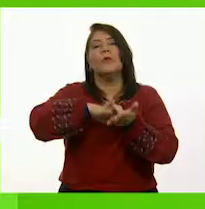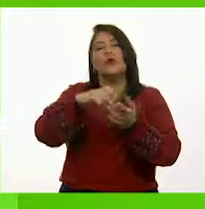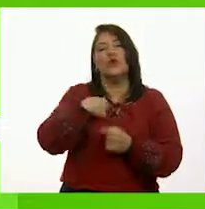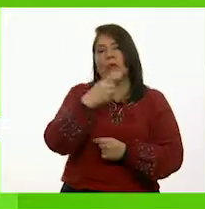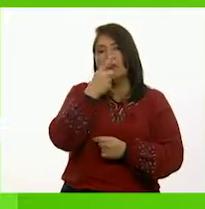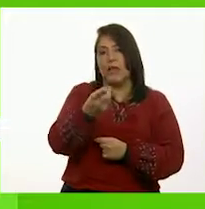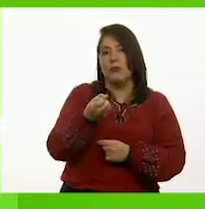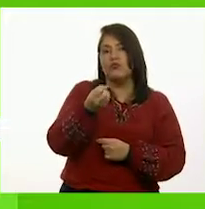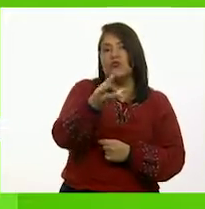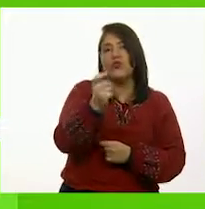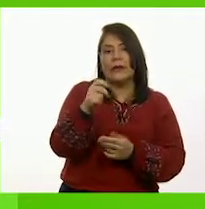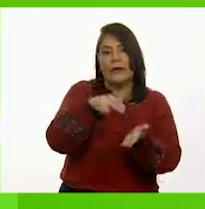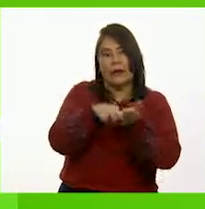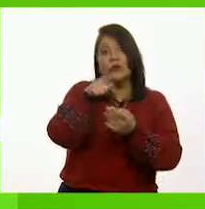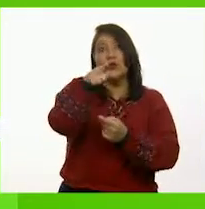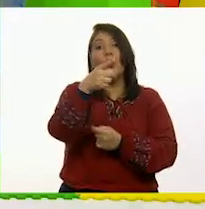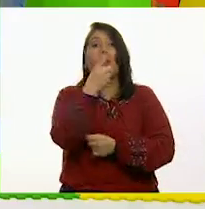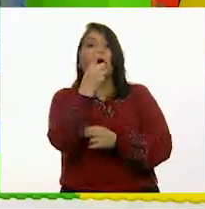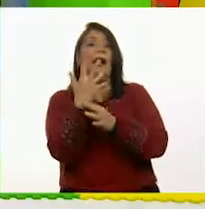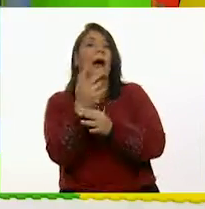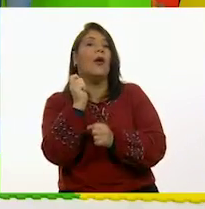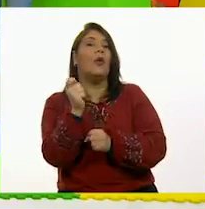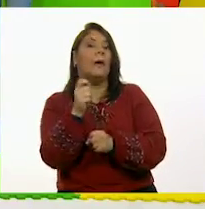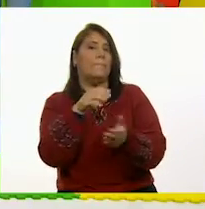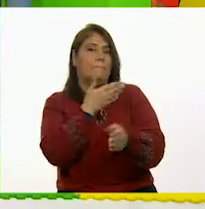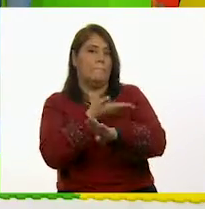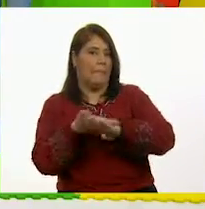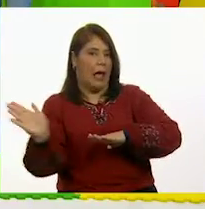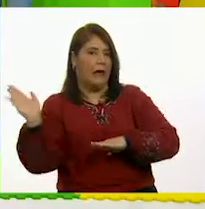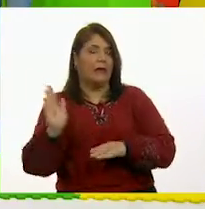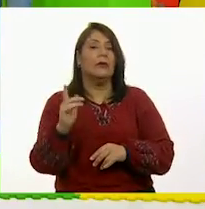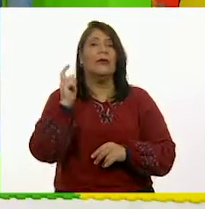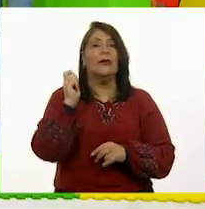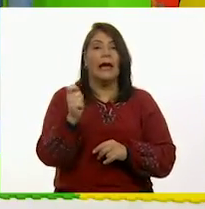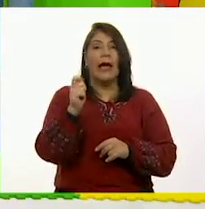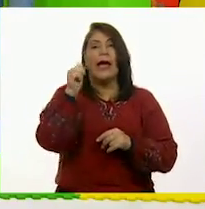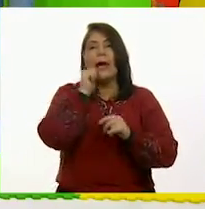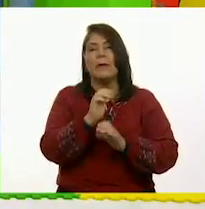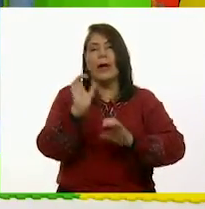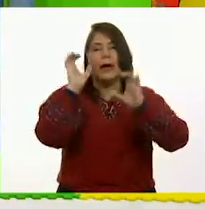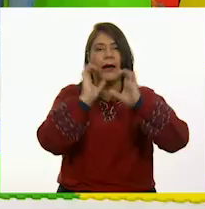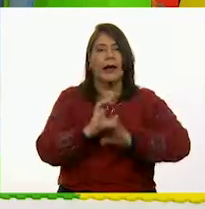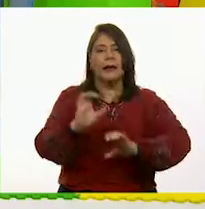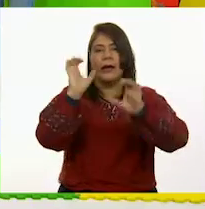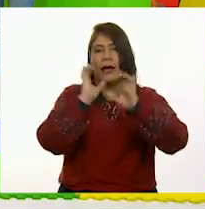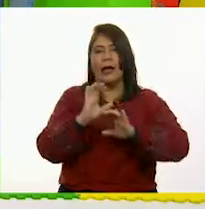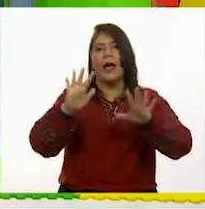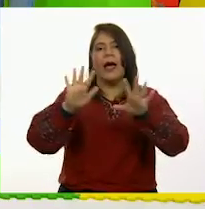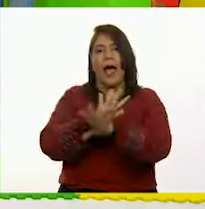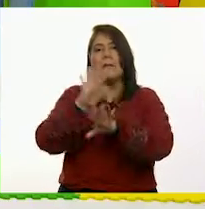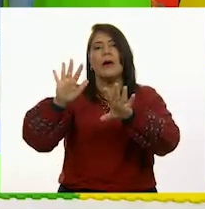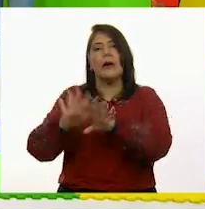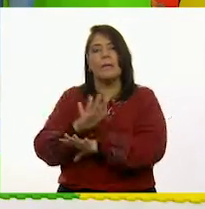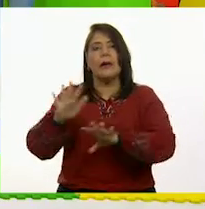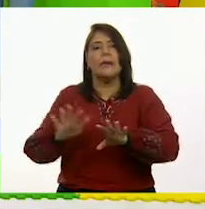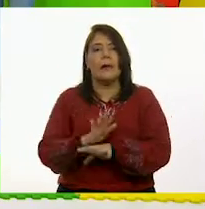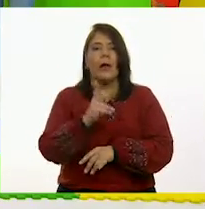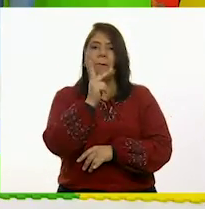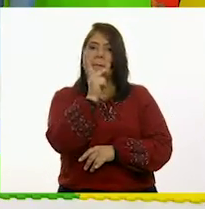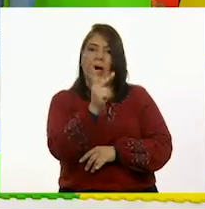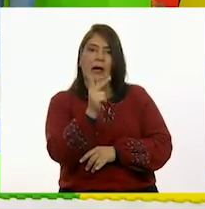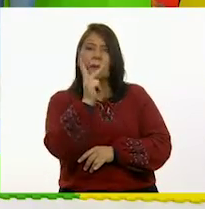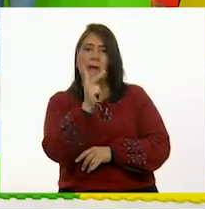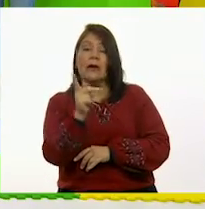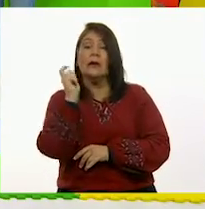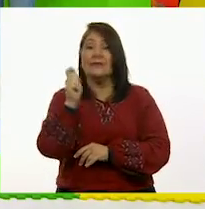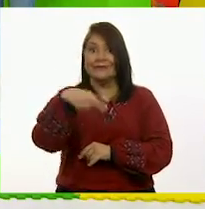negro, tú dices blanco. En cada ronda voy a ir cambiando las palabras. Presten mucha atención